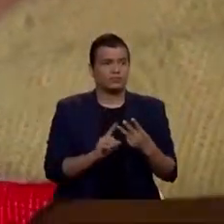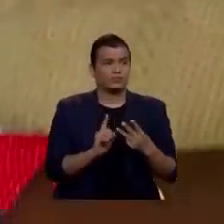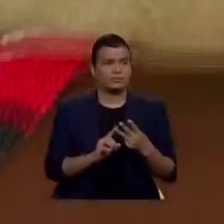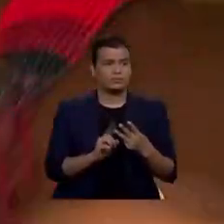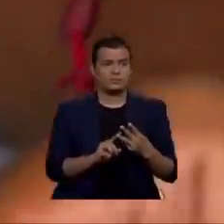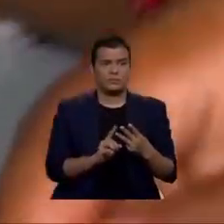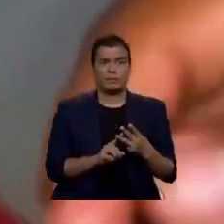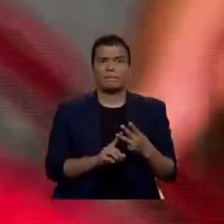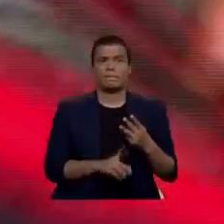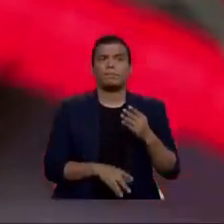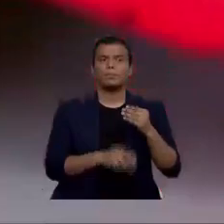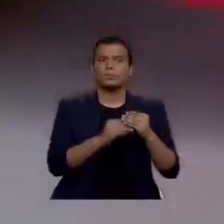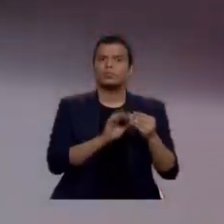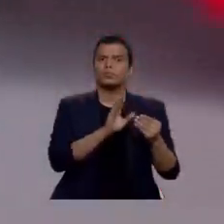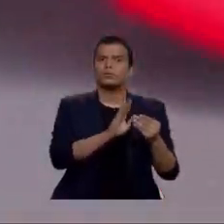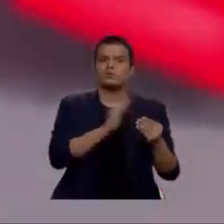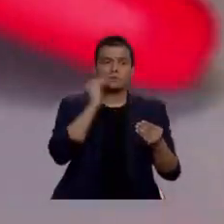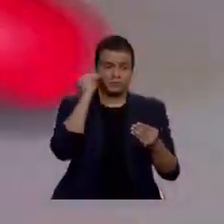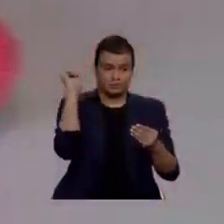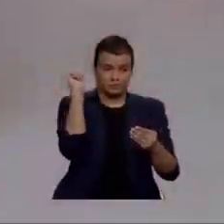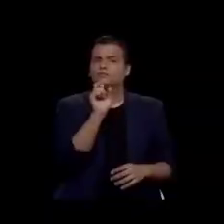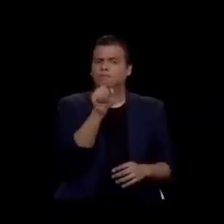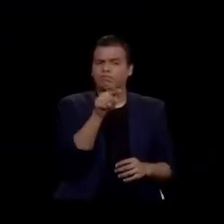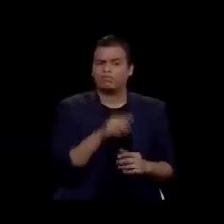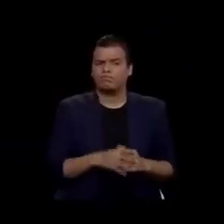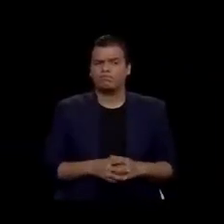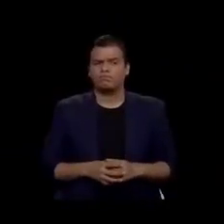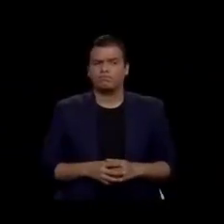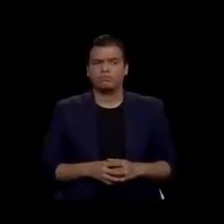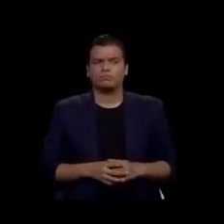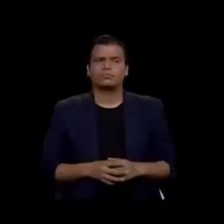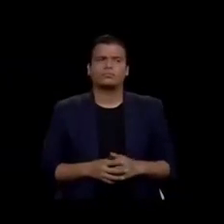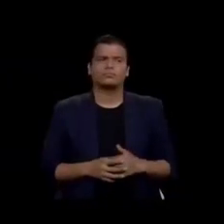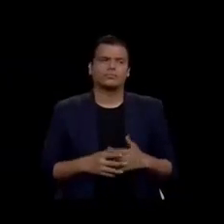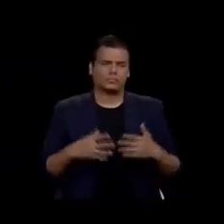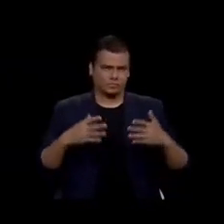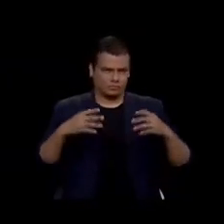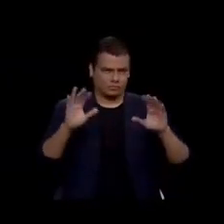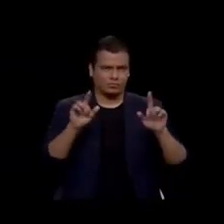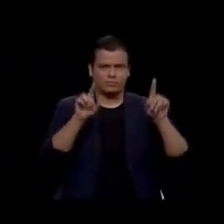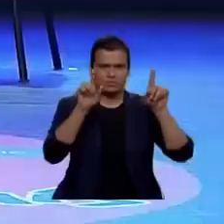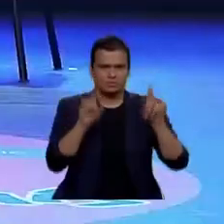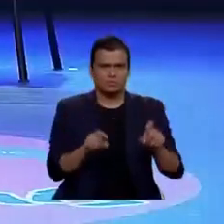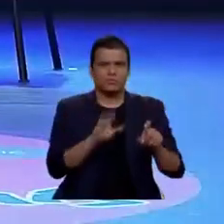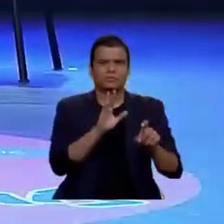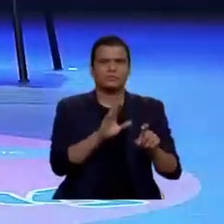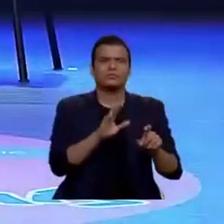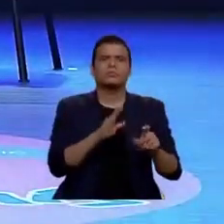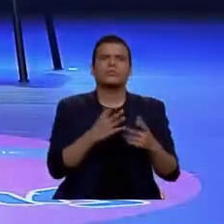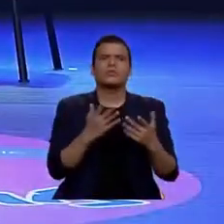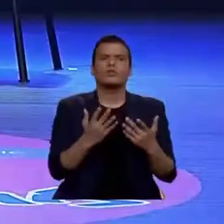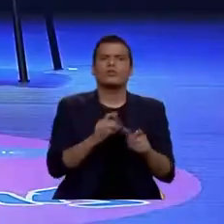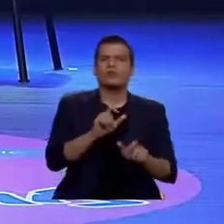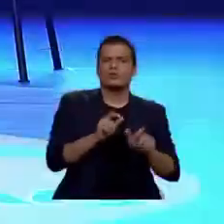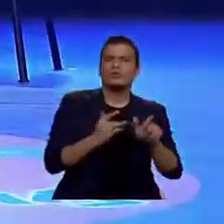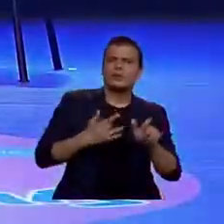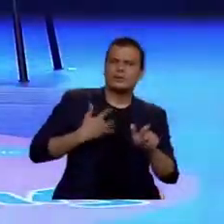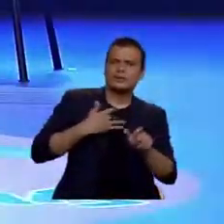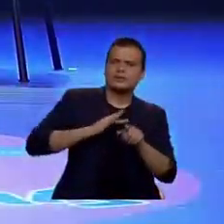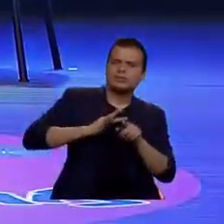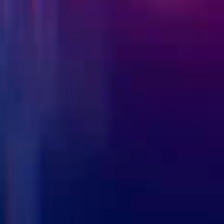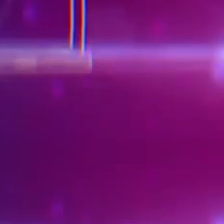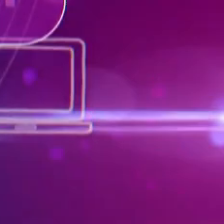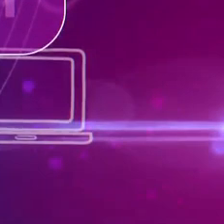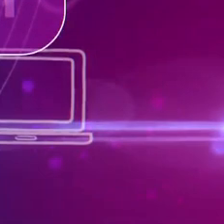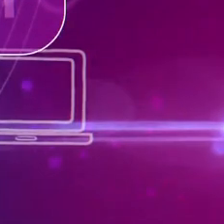los programas específicos para las mujeres y niñas los temas contaba un poco el tema cuéntenos un poco sobre el tema de transformación digital